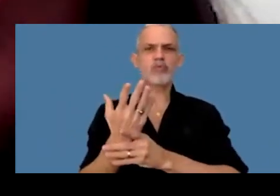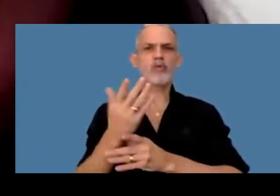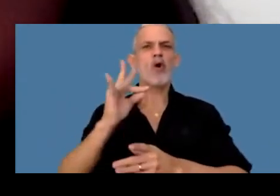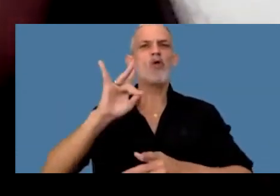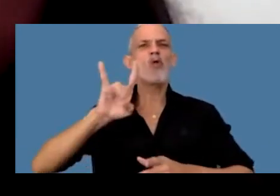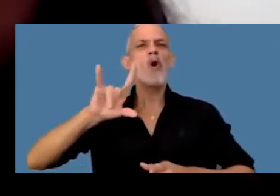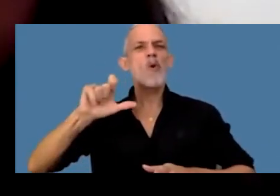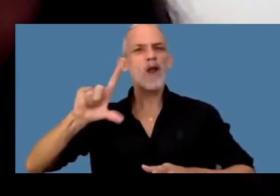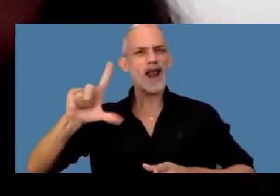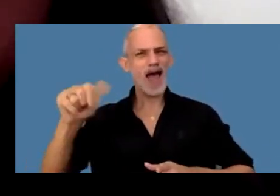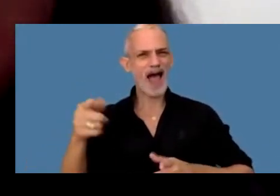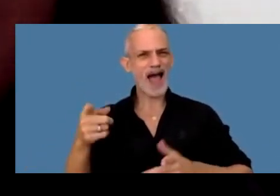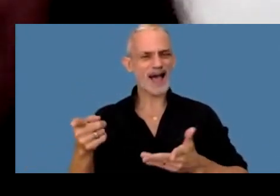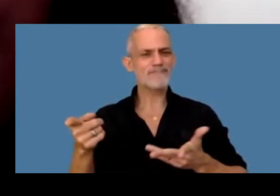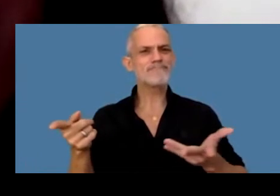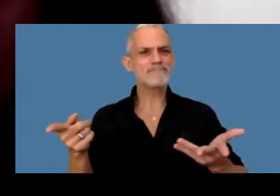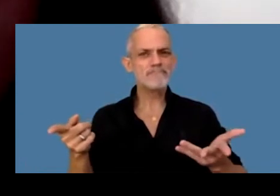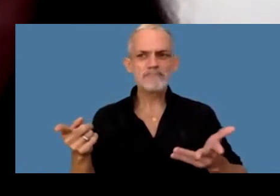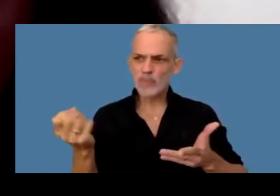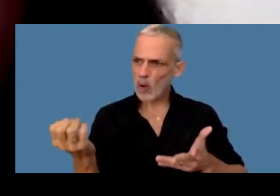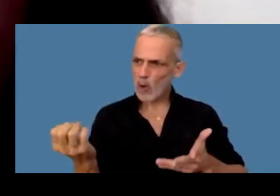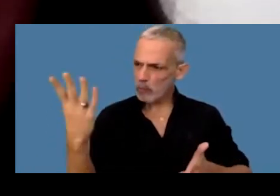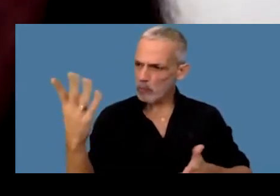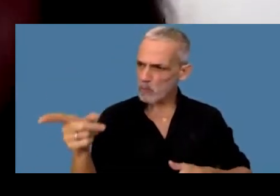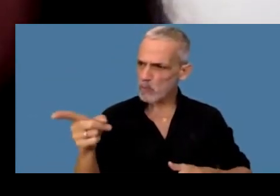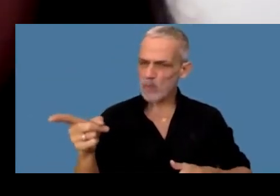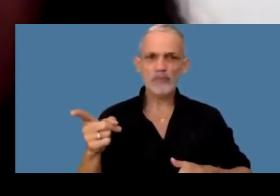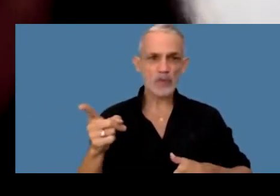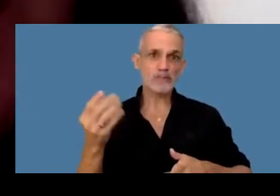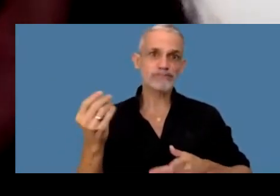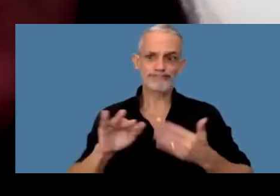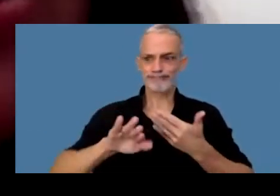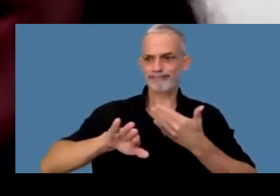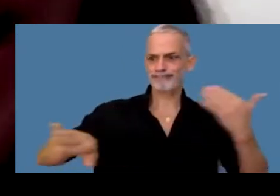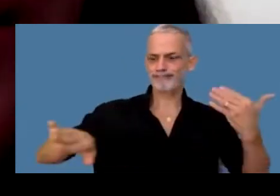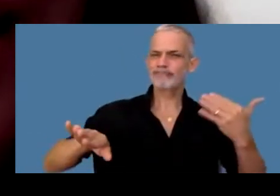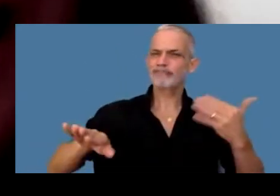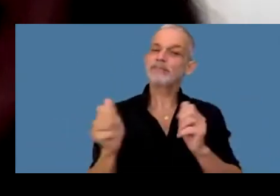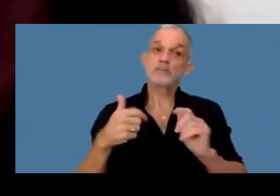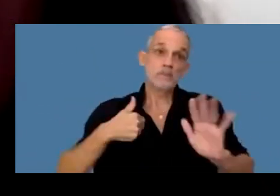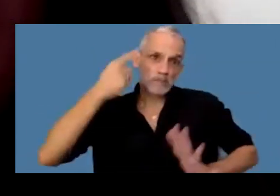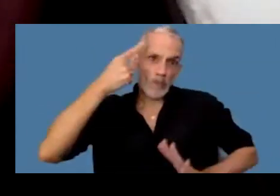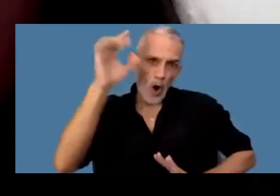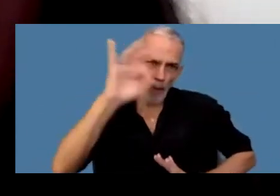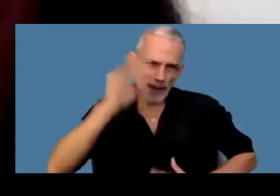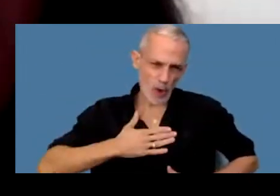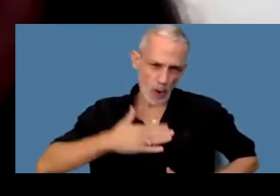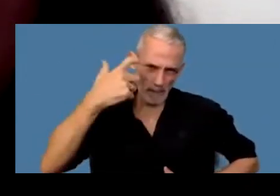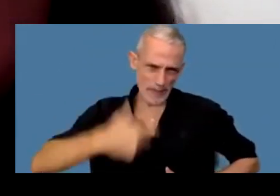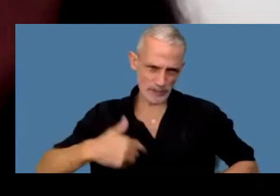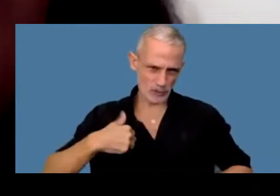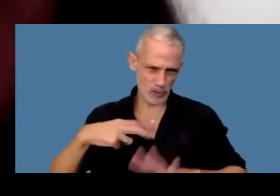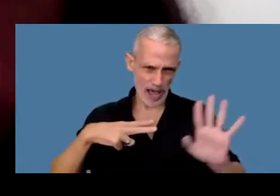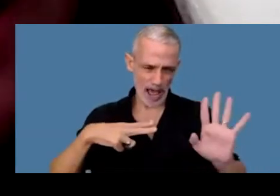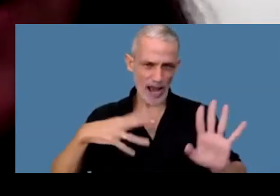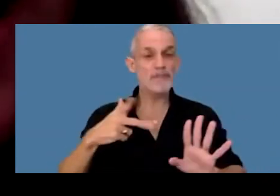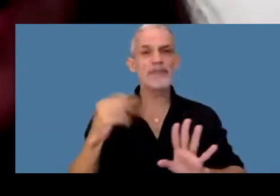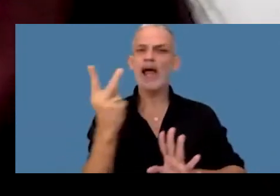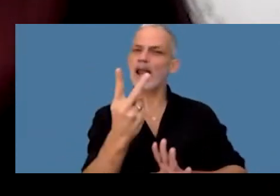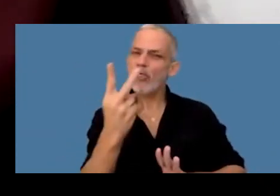formaba parte de una misma persona y hoy hizo que ese gran perfeccionamiento y